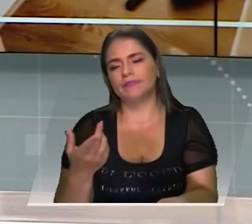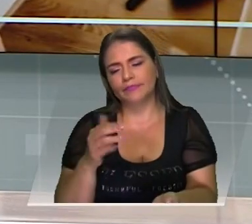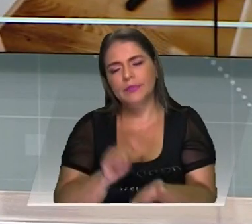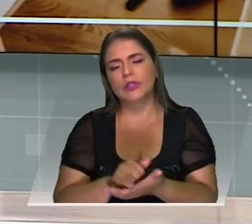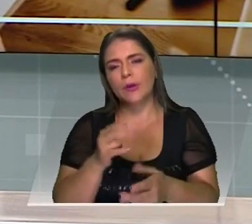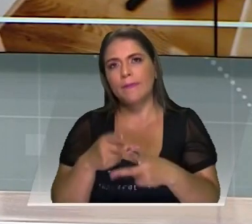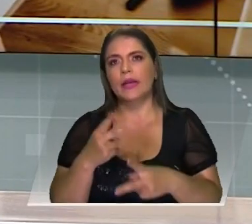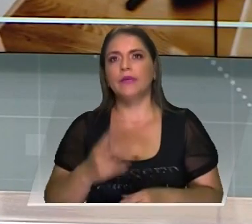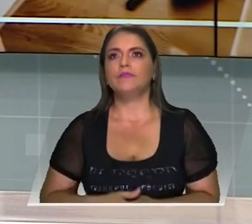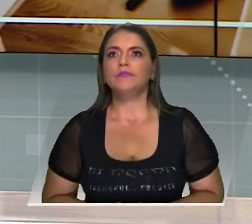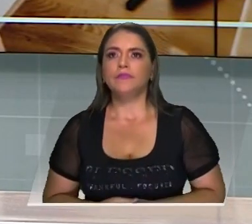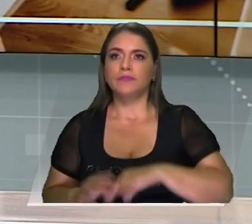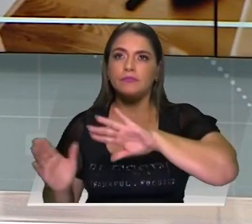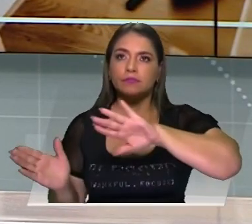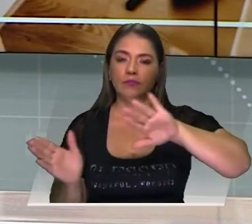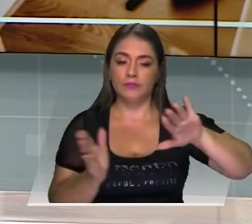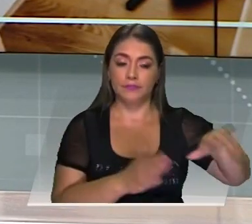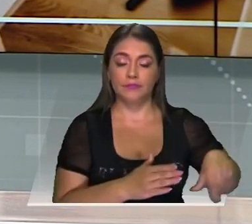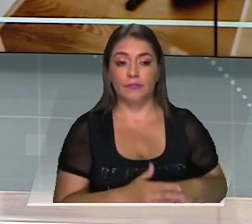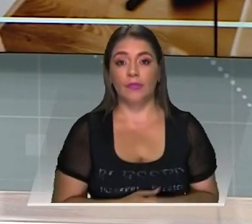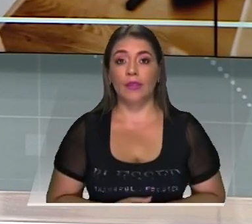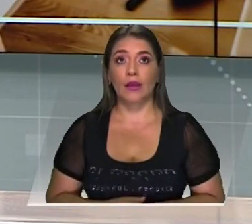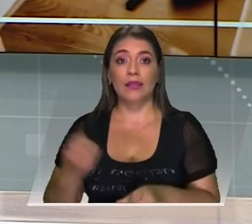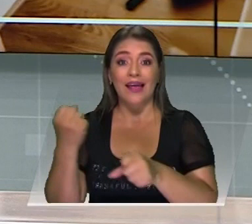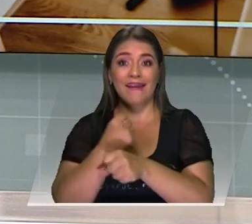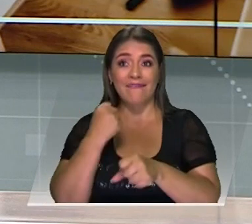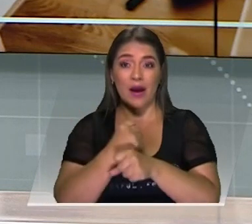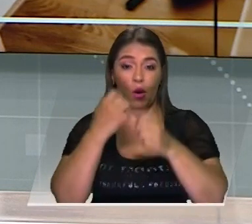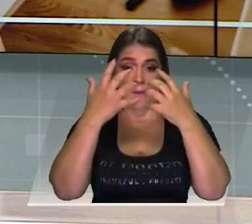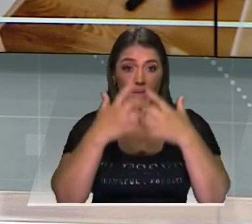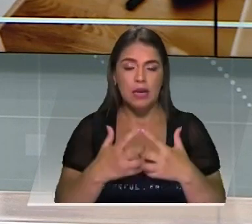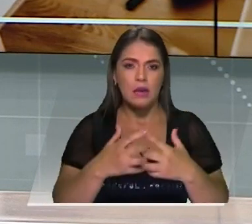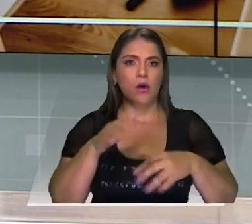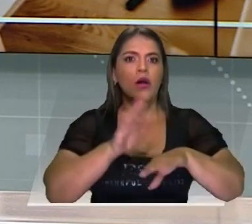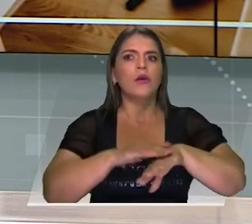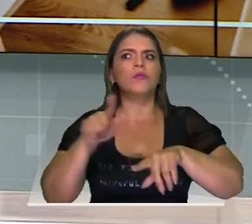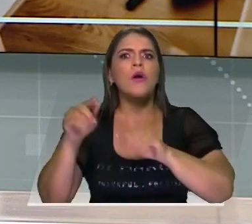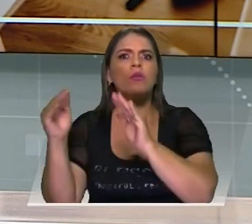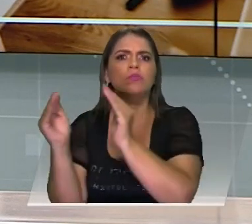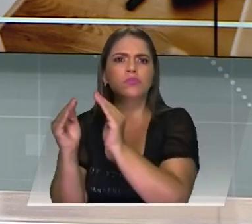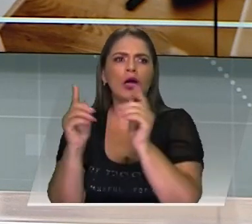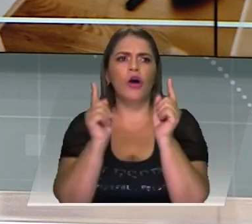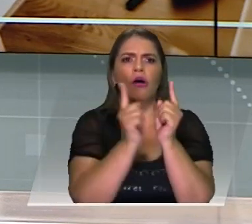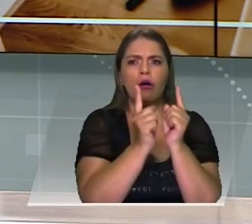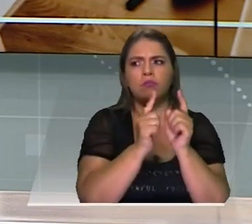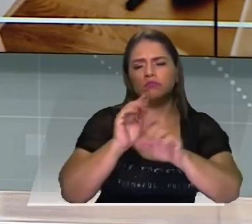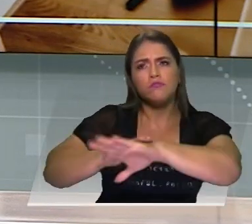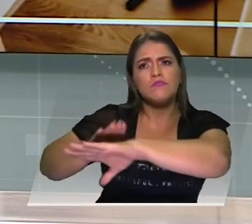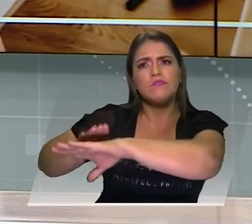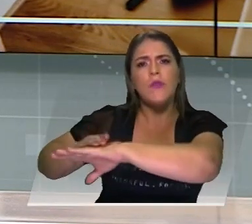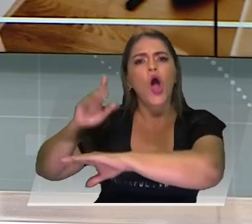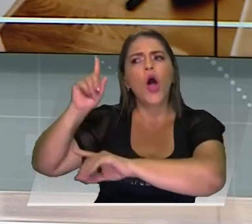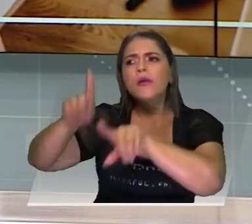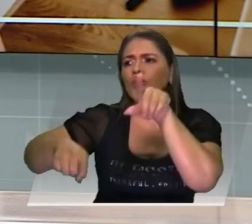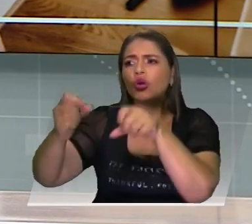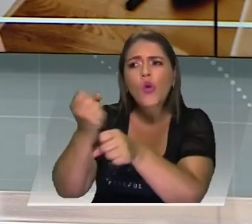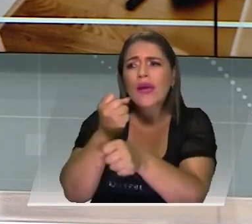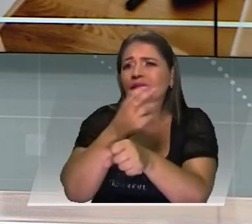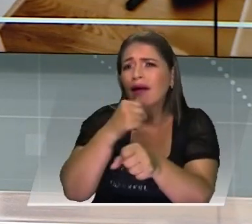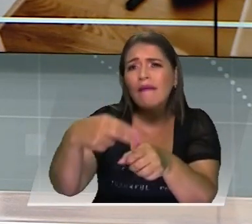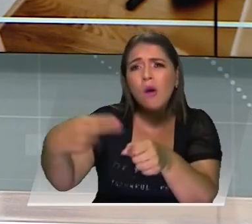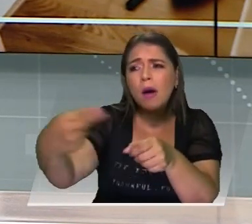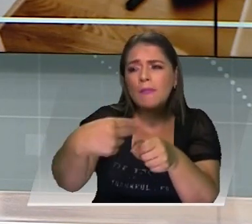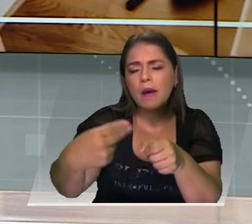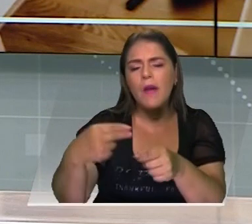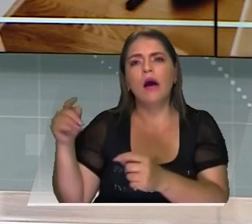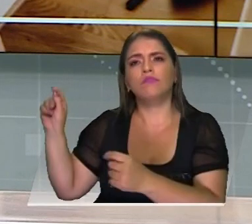Luego de publicado el informe de emisión de empleo en el país, las cajas de compensación destacaron las bondades que ha tenido el subsidio al desempleo. Este beneficio